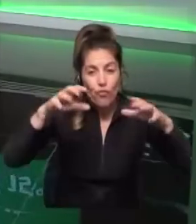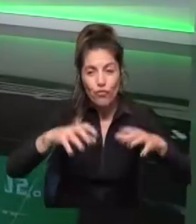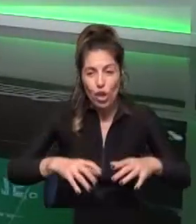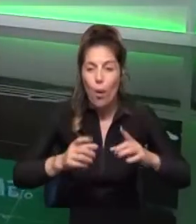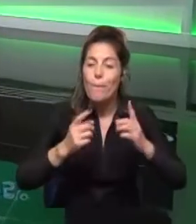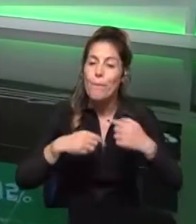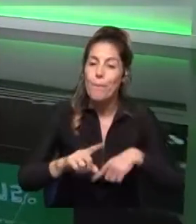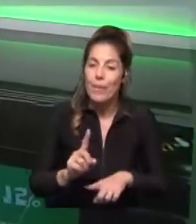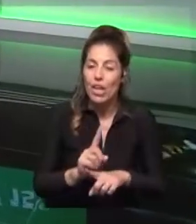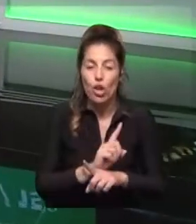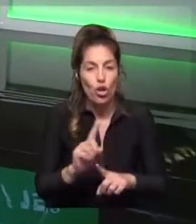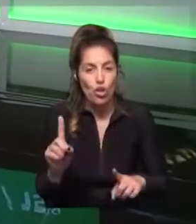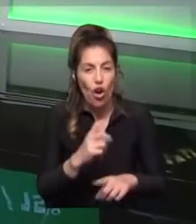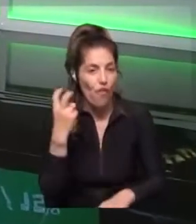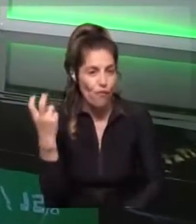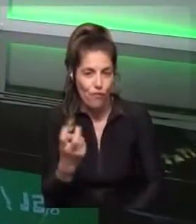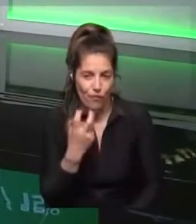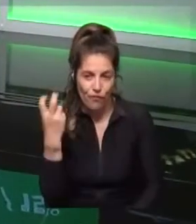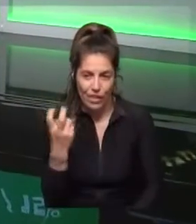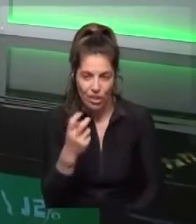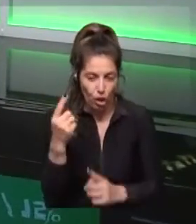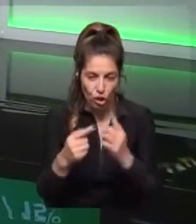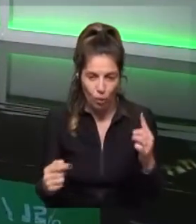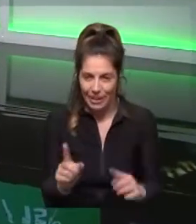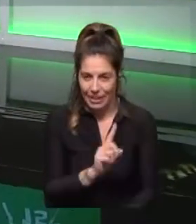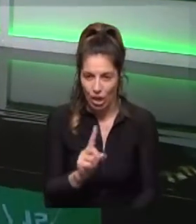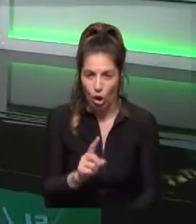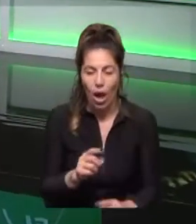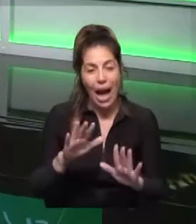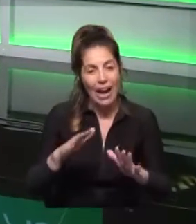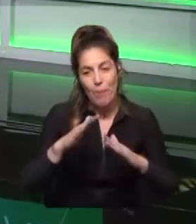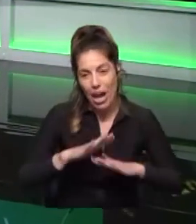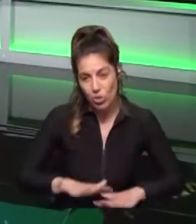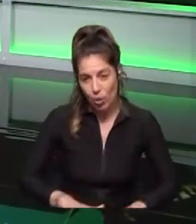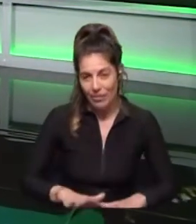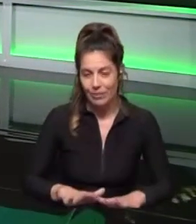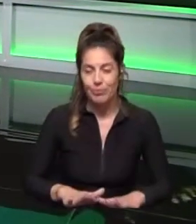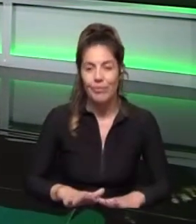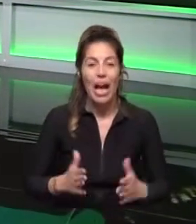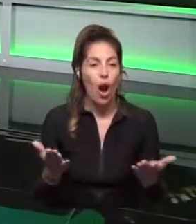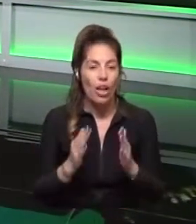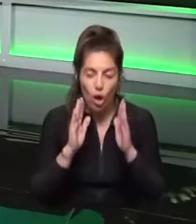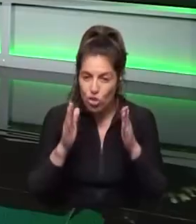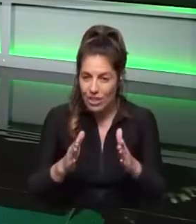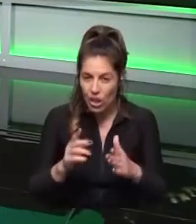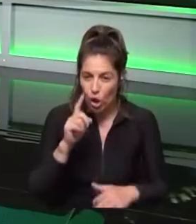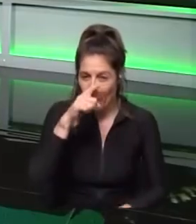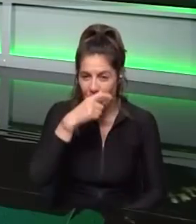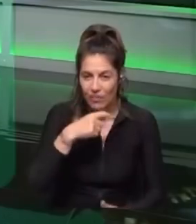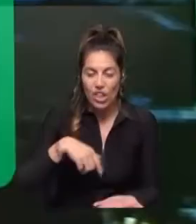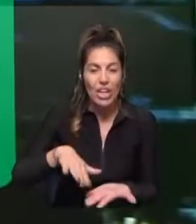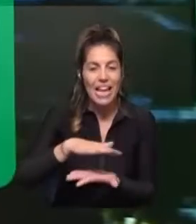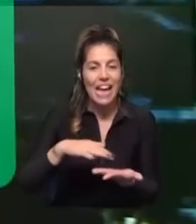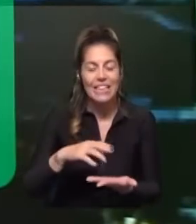pero sin los vientos fuertes y las tormentas o sea creo que estuvo un poco más leve lo que se esperaba y ahora sí concentrandonos en Montevideo y área